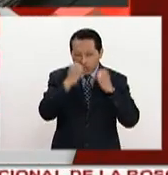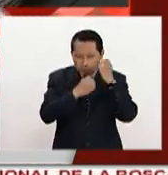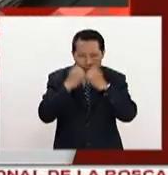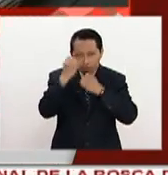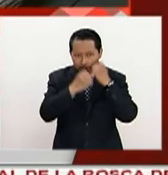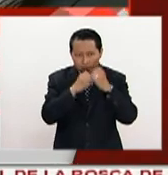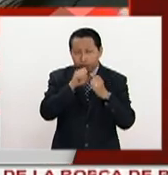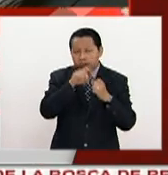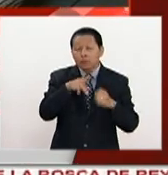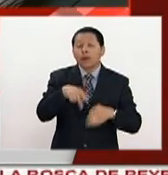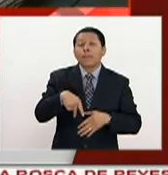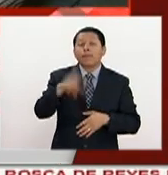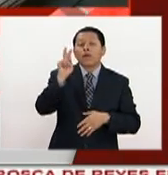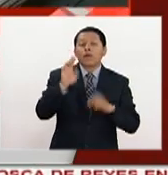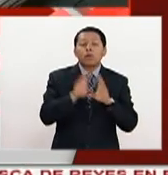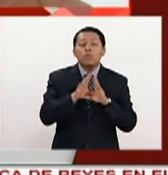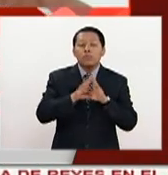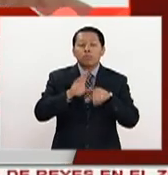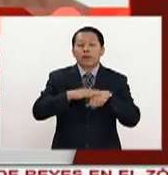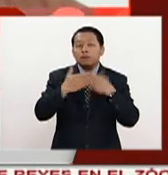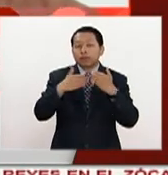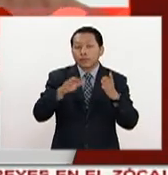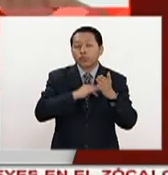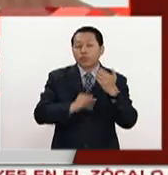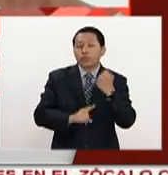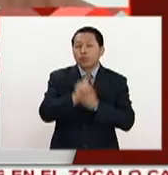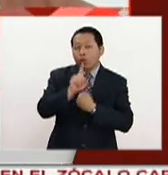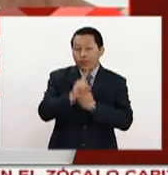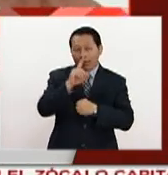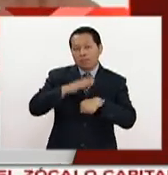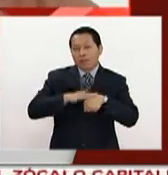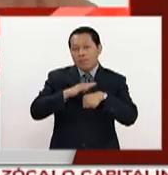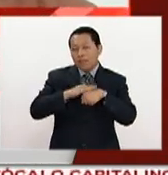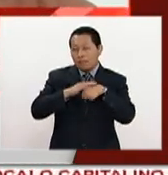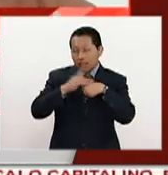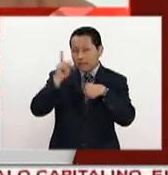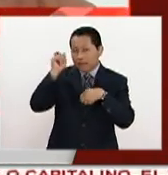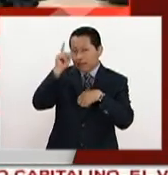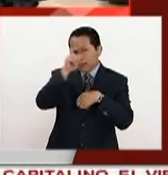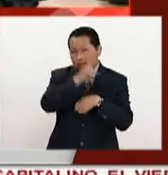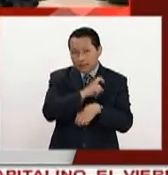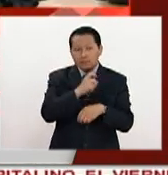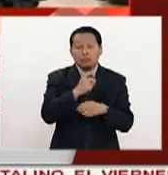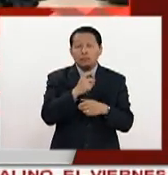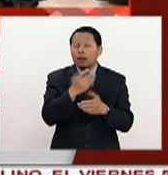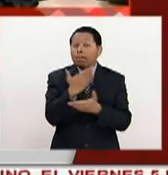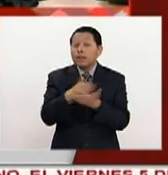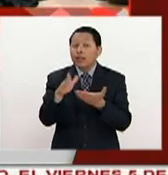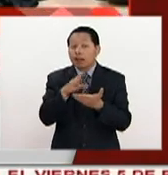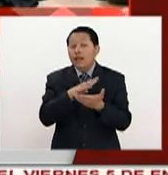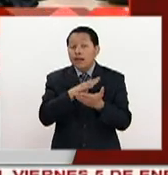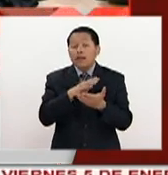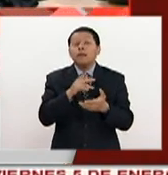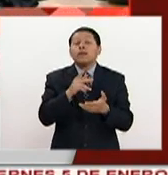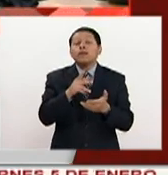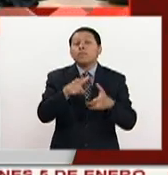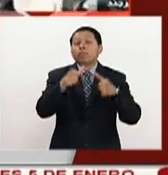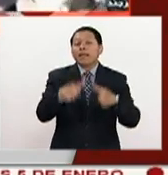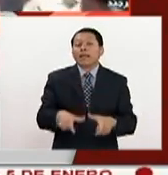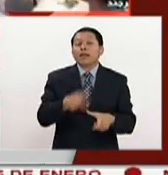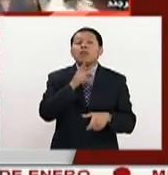analizando, sin embargo, sería ampliar un foco de tensión muy complejo, en donde además el mercado petrolero se